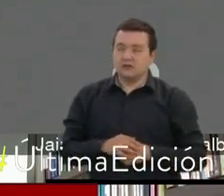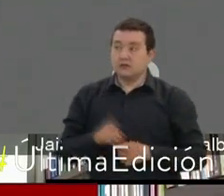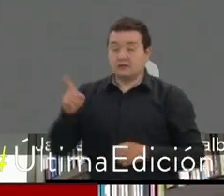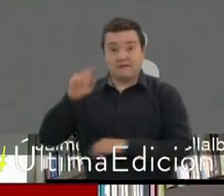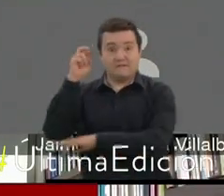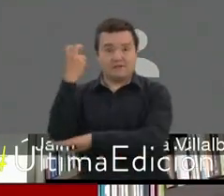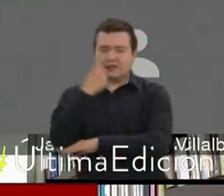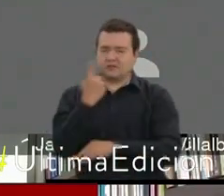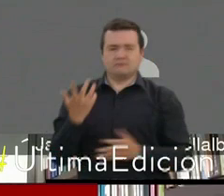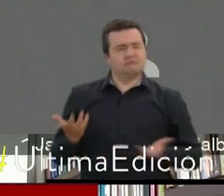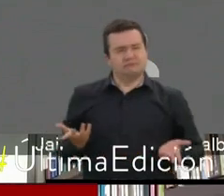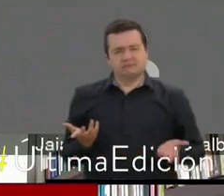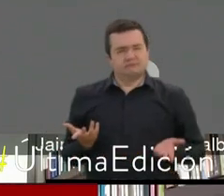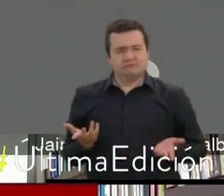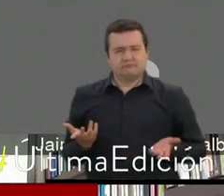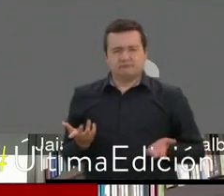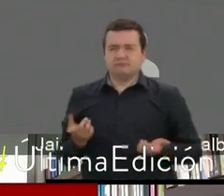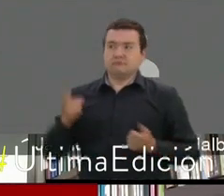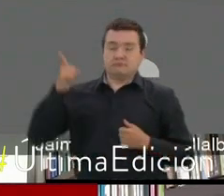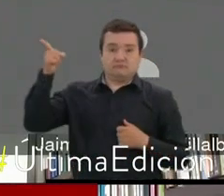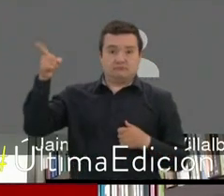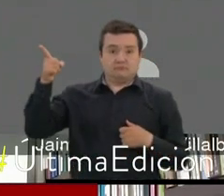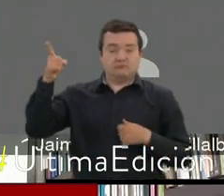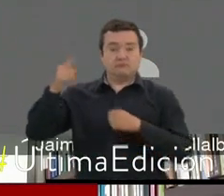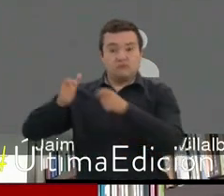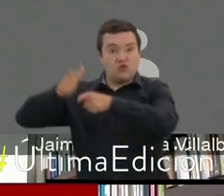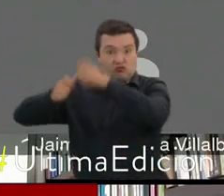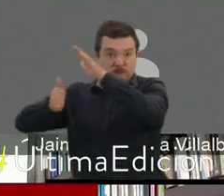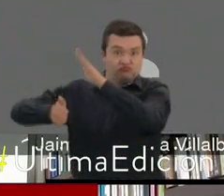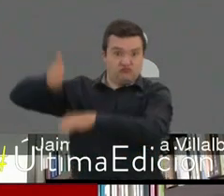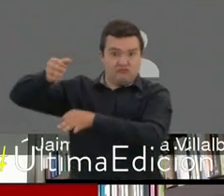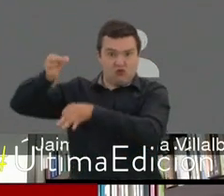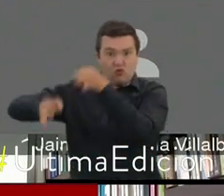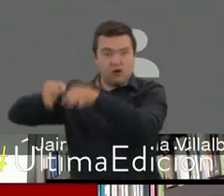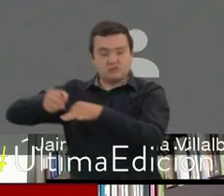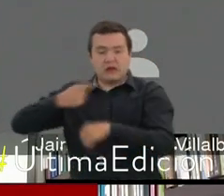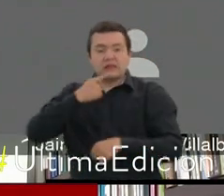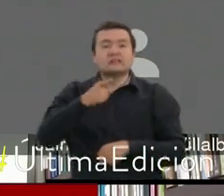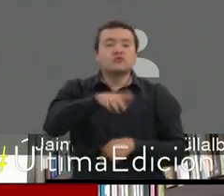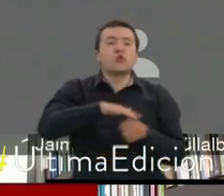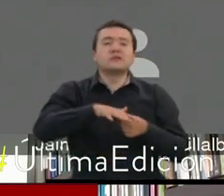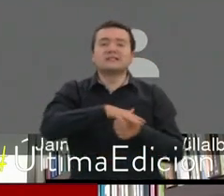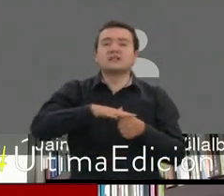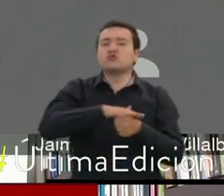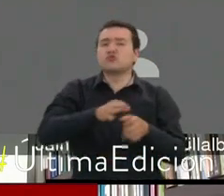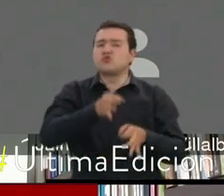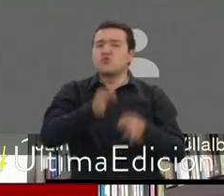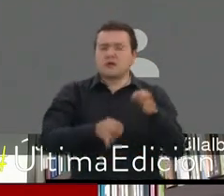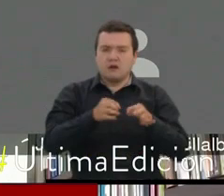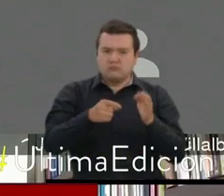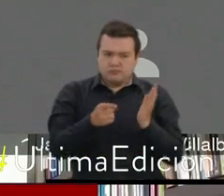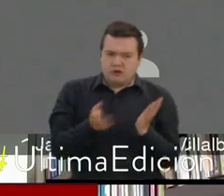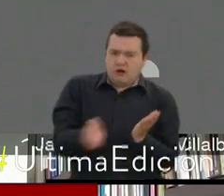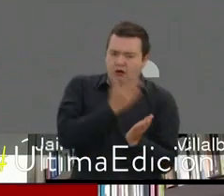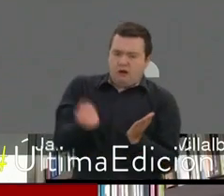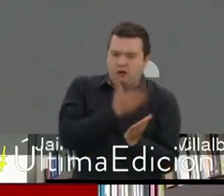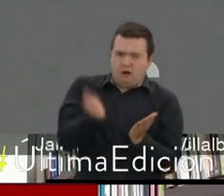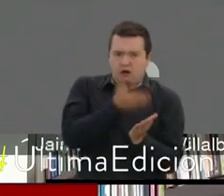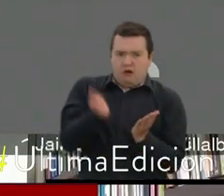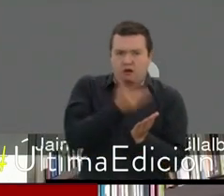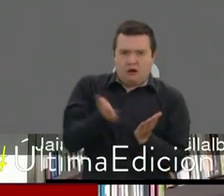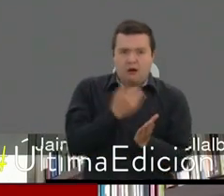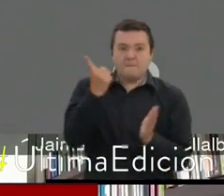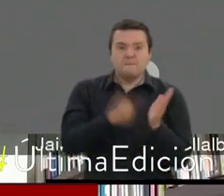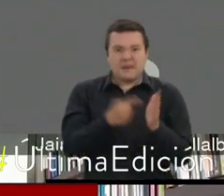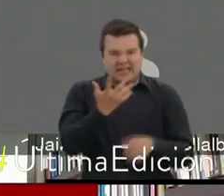que la resolución de situación jurídica, y más en este caso de más de 1.500 páginas,